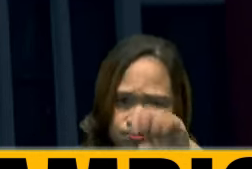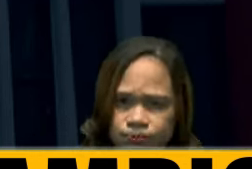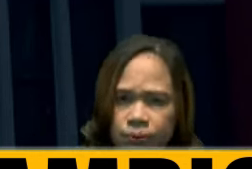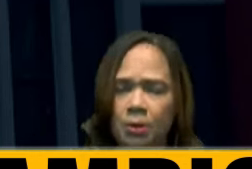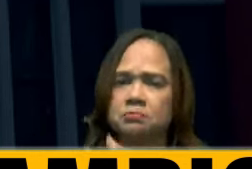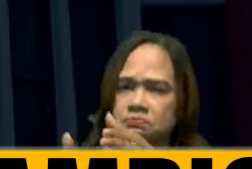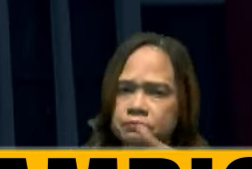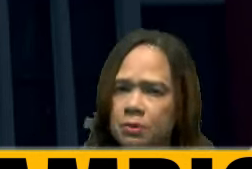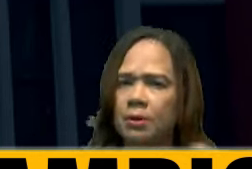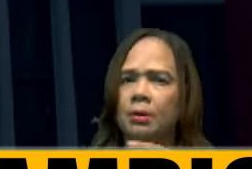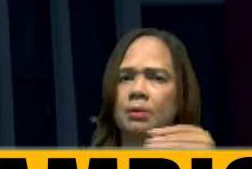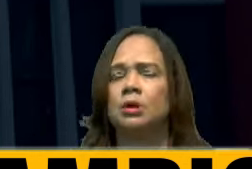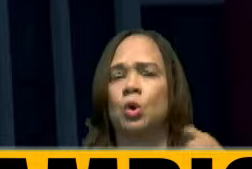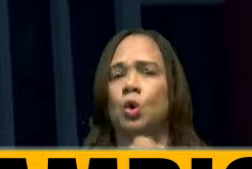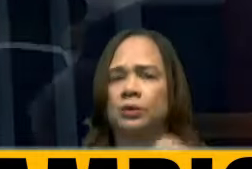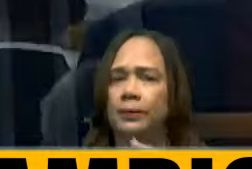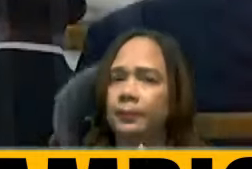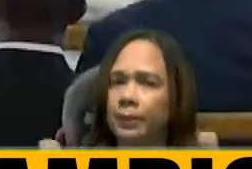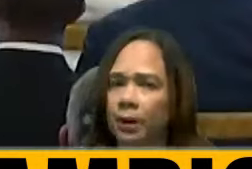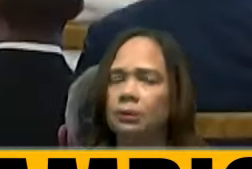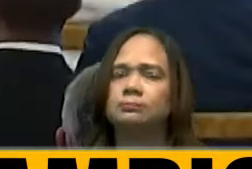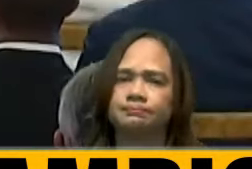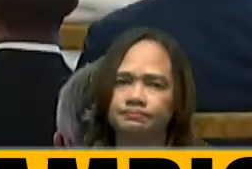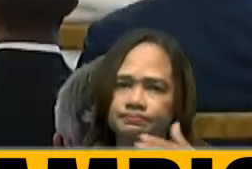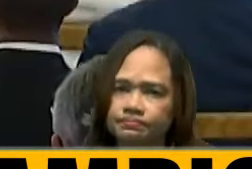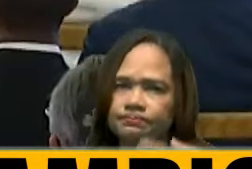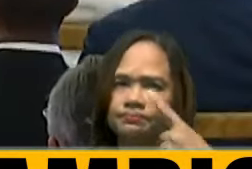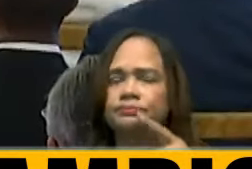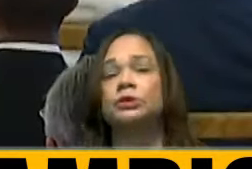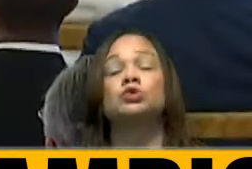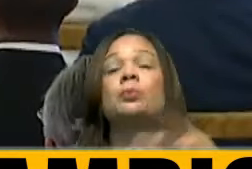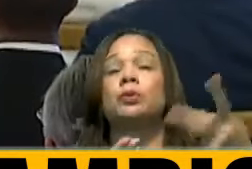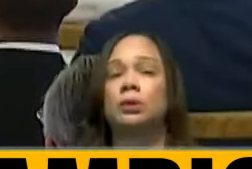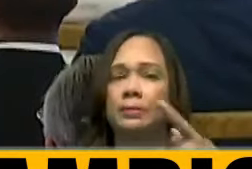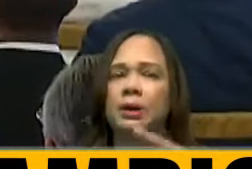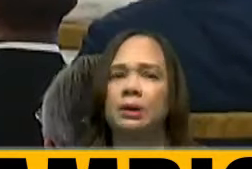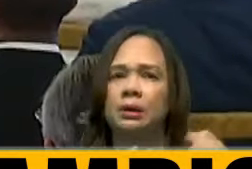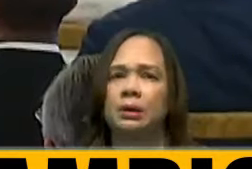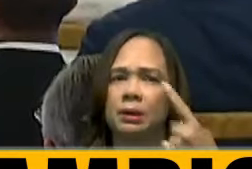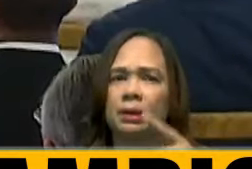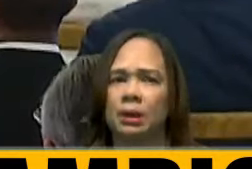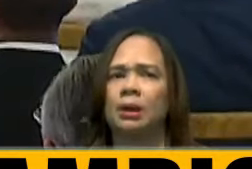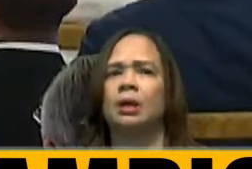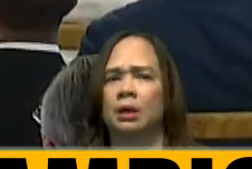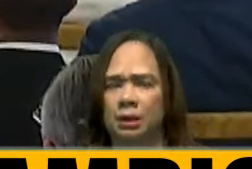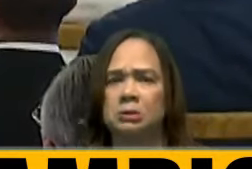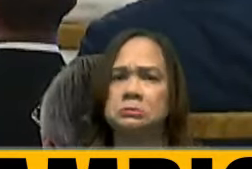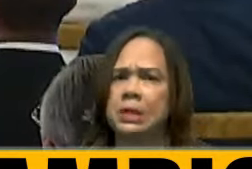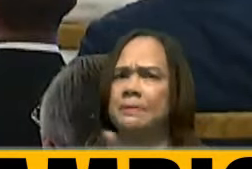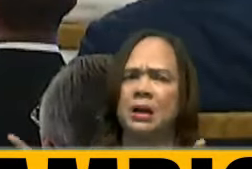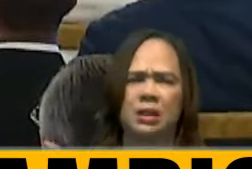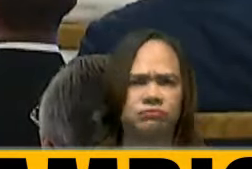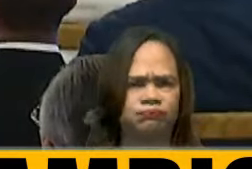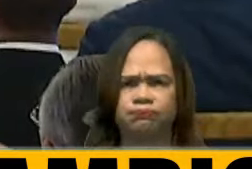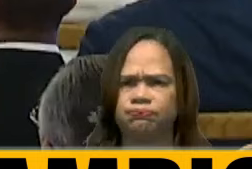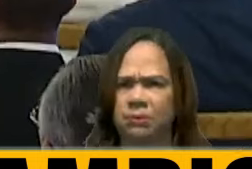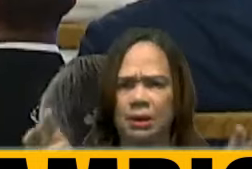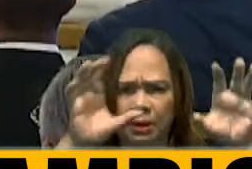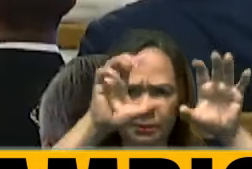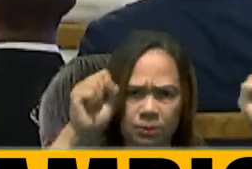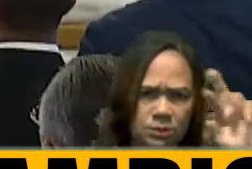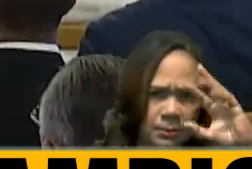coordinación en las obras públicas gestionadas estos programas estaban siendo llevados de manera separada tanto por la